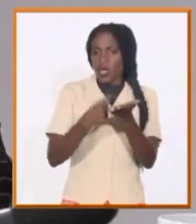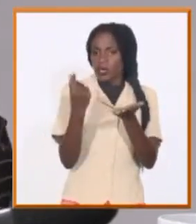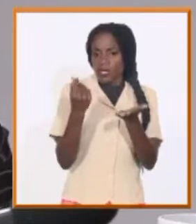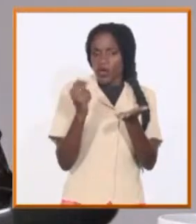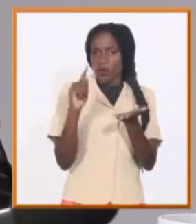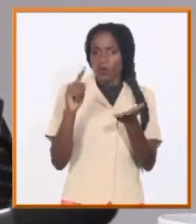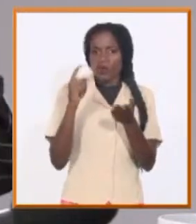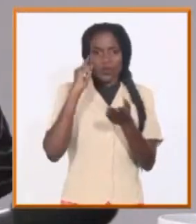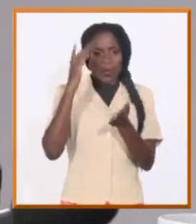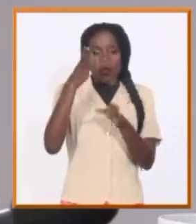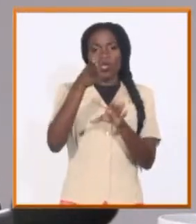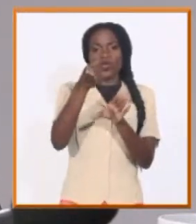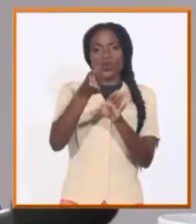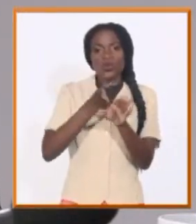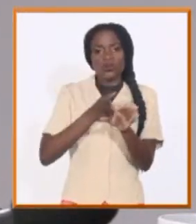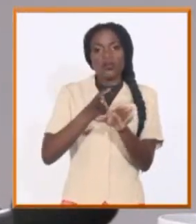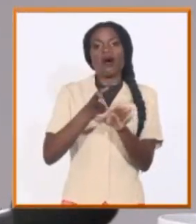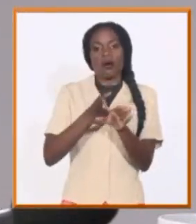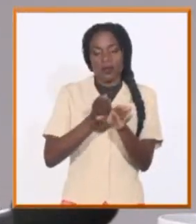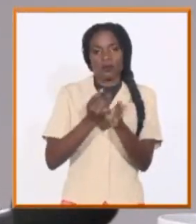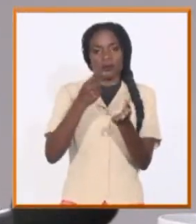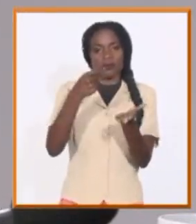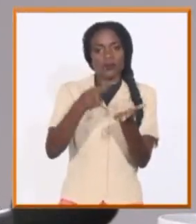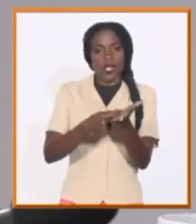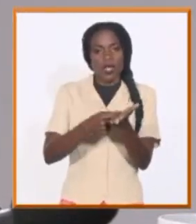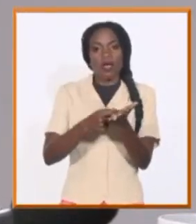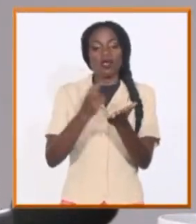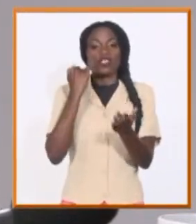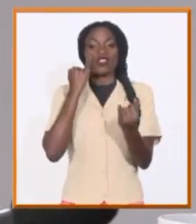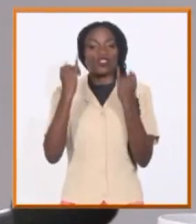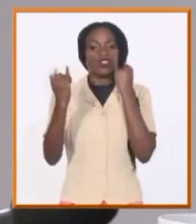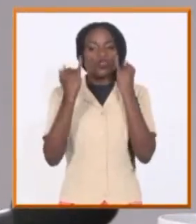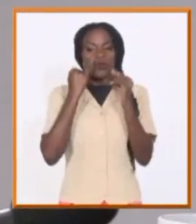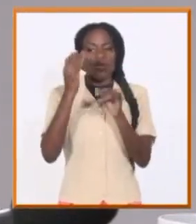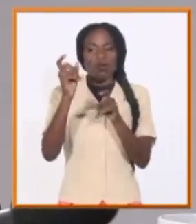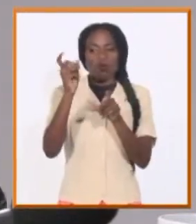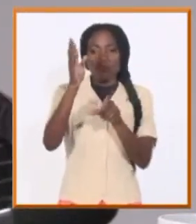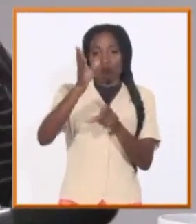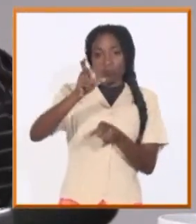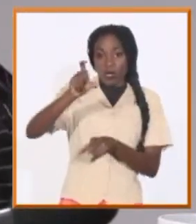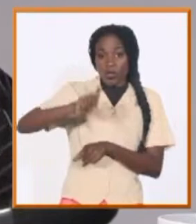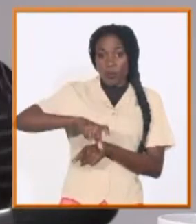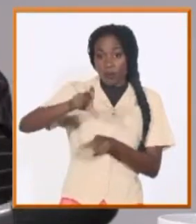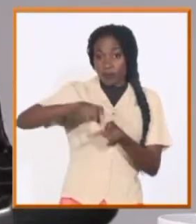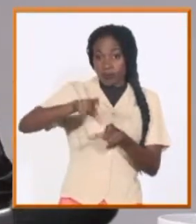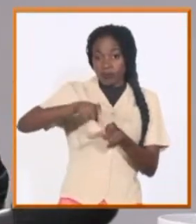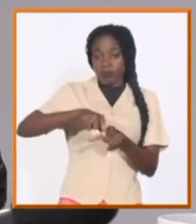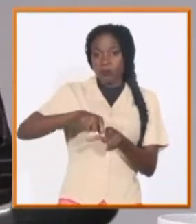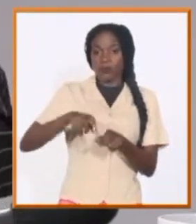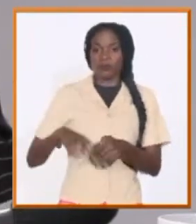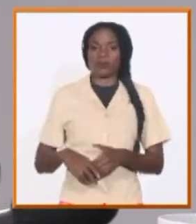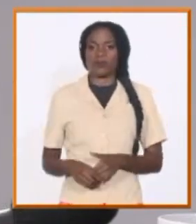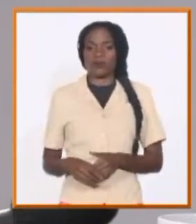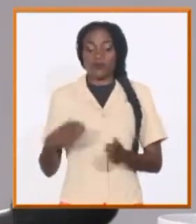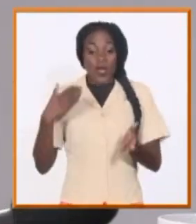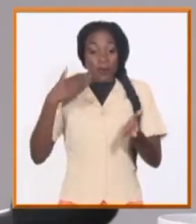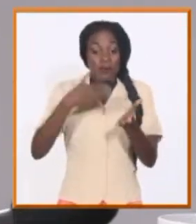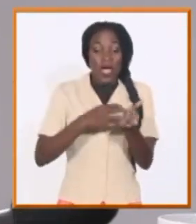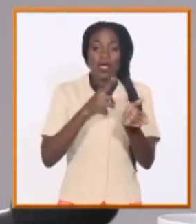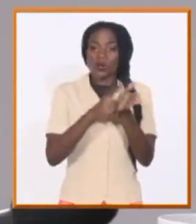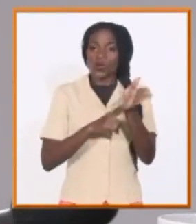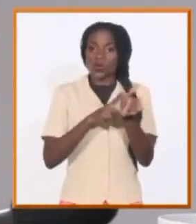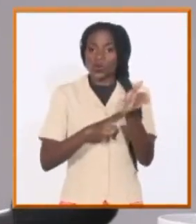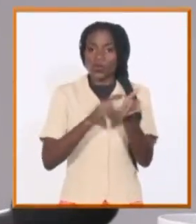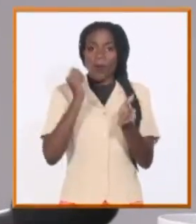todo el mundo lo conocía. Pero es muy interesante ese metro de Santiago, y Santiago en el metro es algo más que